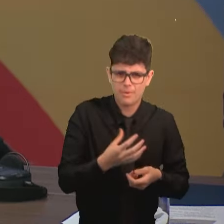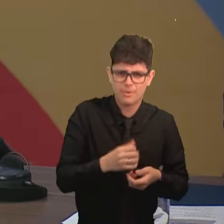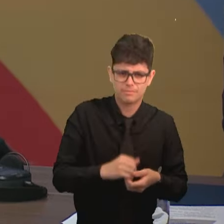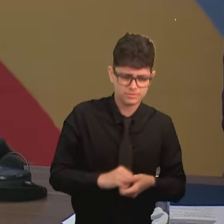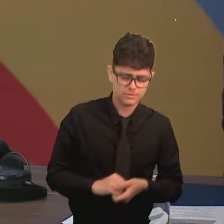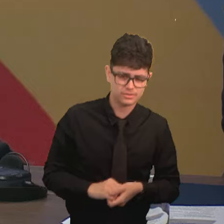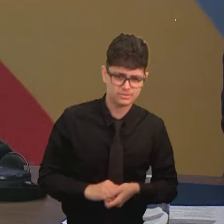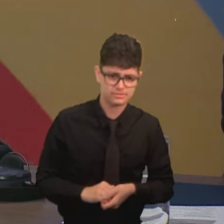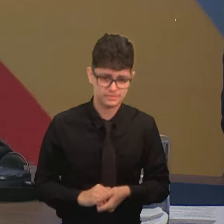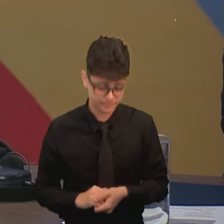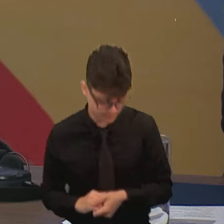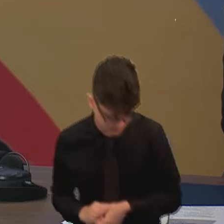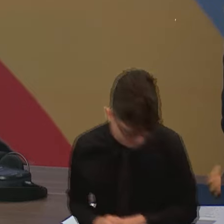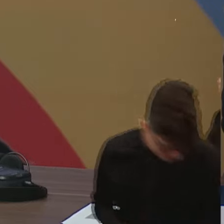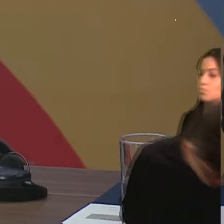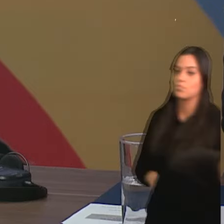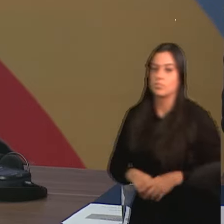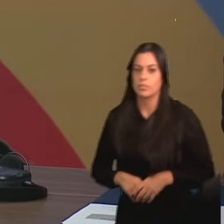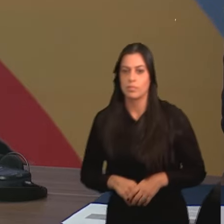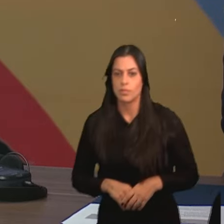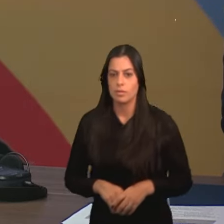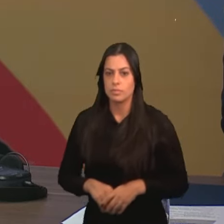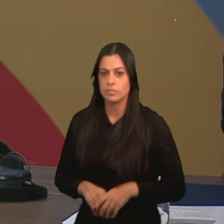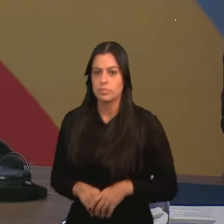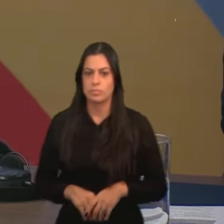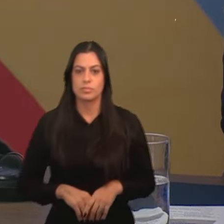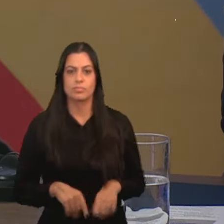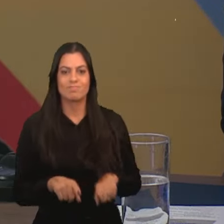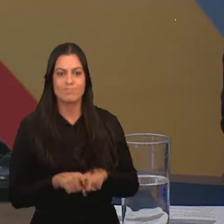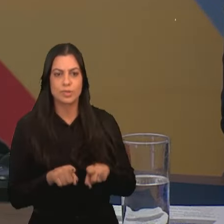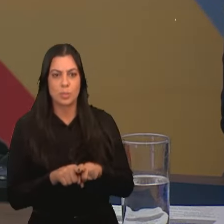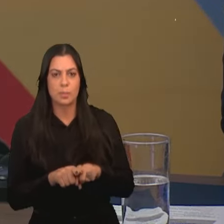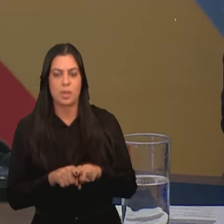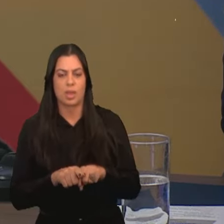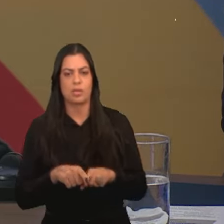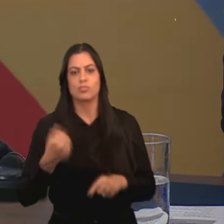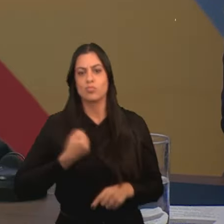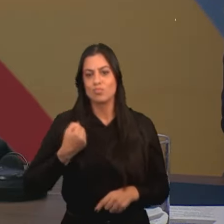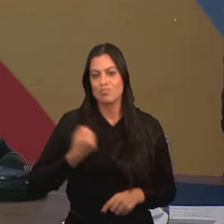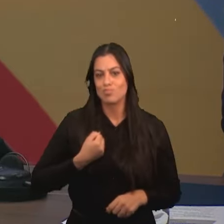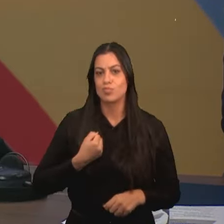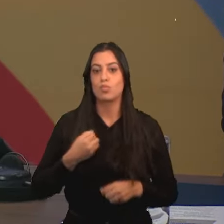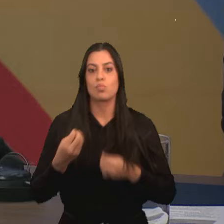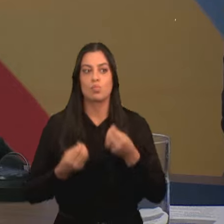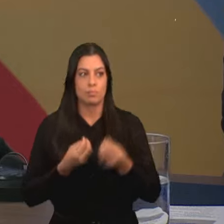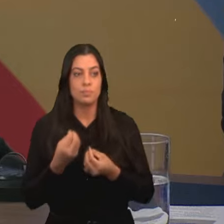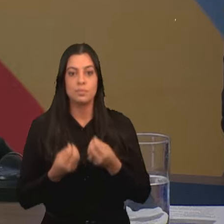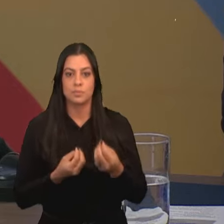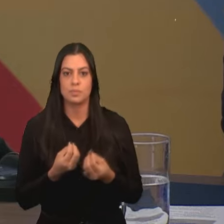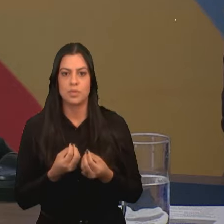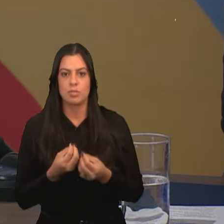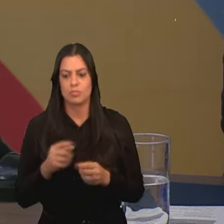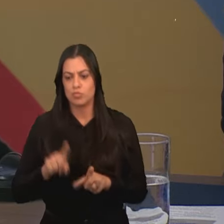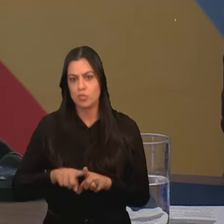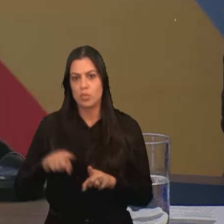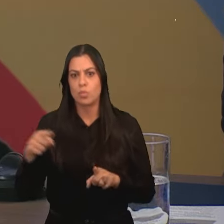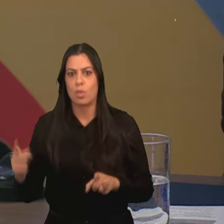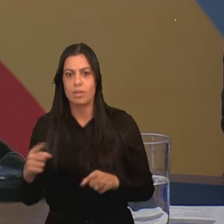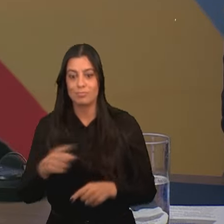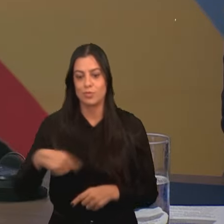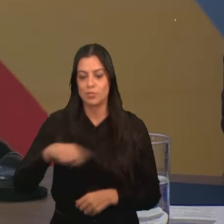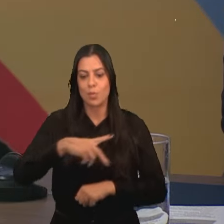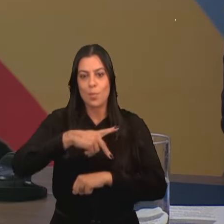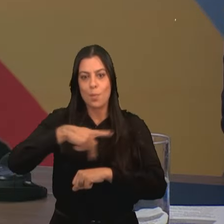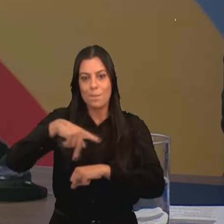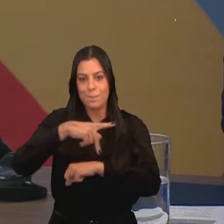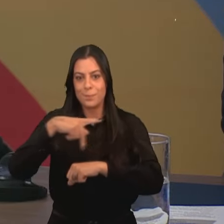un buen resultado? Y eso muestra, yo creo, esa ecuación muestra cómo es desafiador, por un lado,